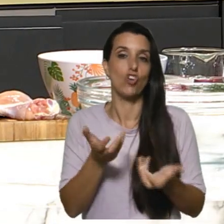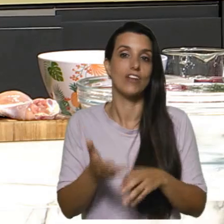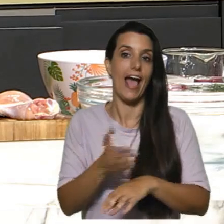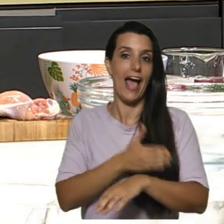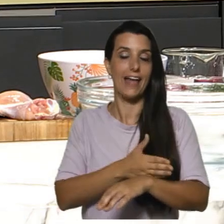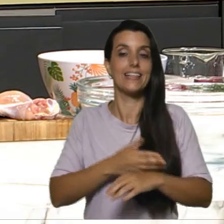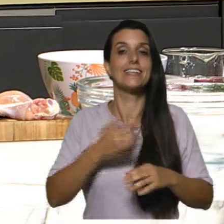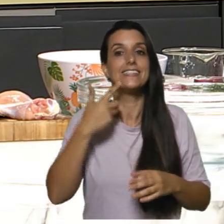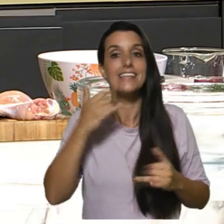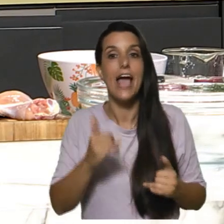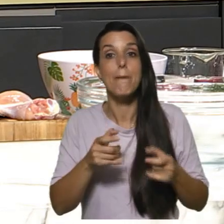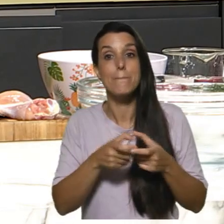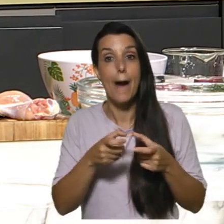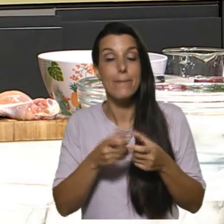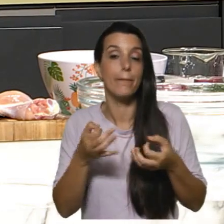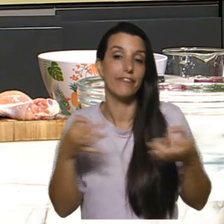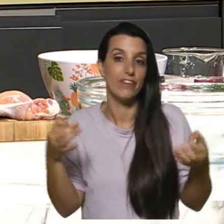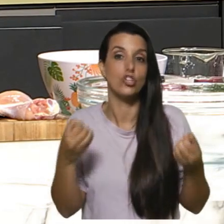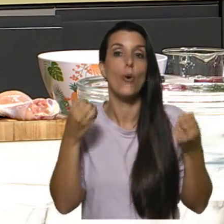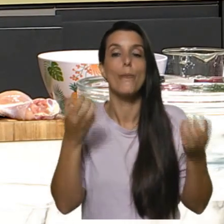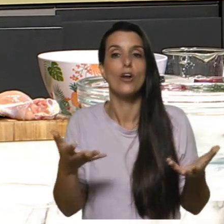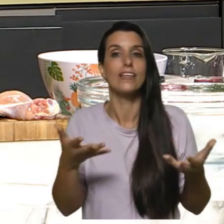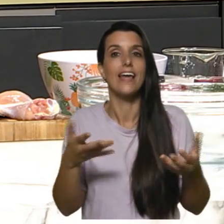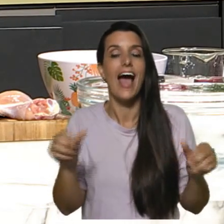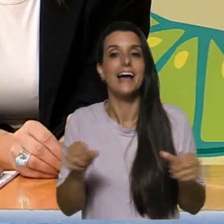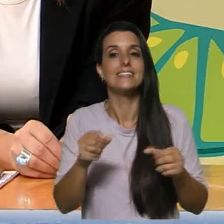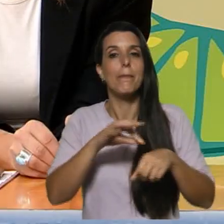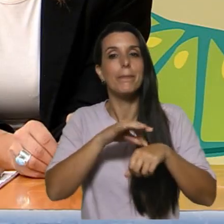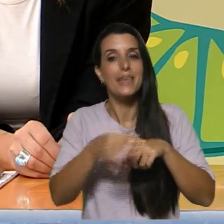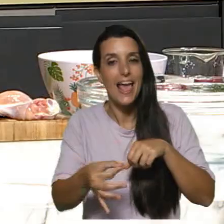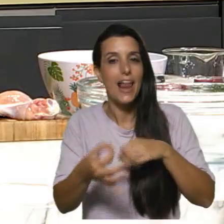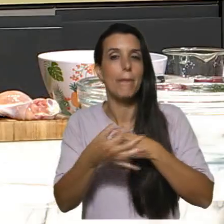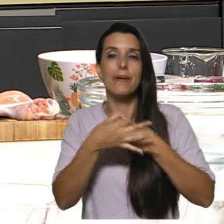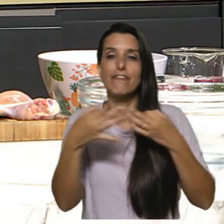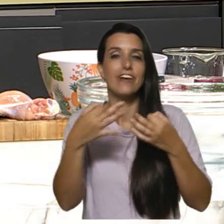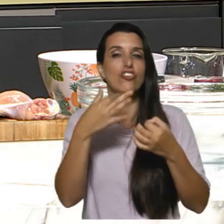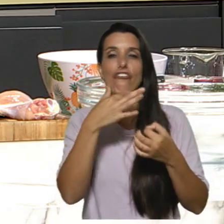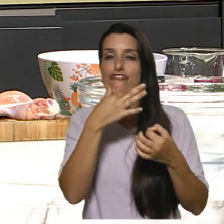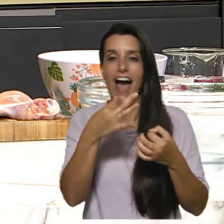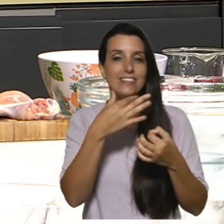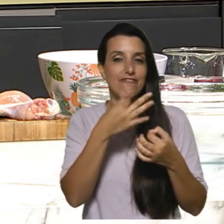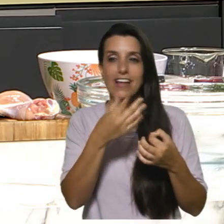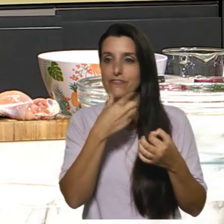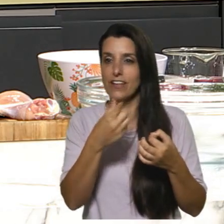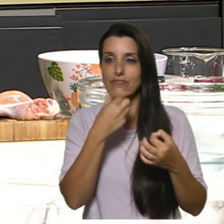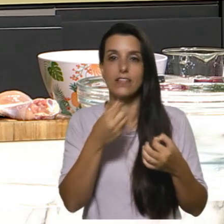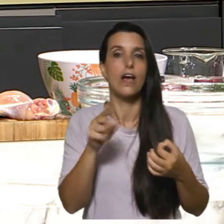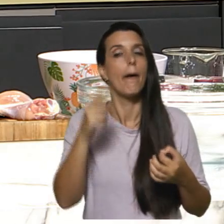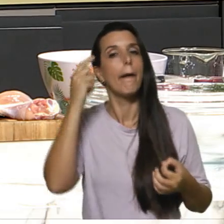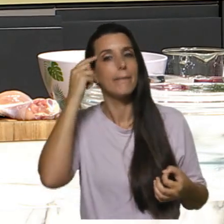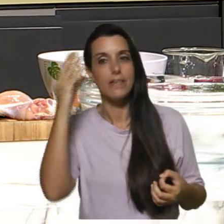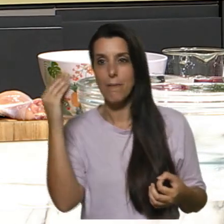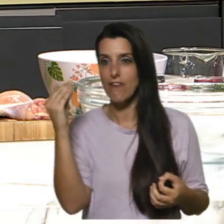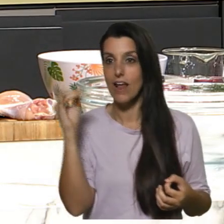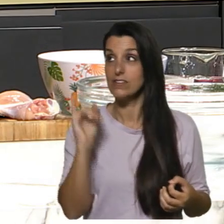previamente. Si encontrás papines, es ideal porque en realidad los haces con cáscara. Te queda como fácil de trabajar. Ay, pensé que sí, él sí